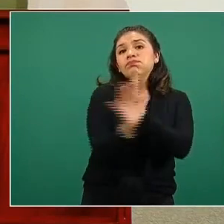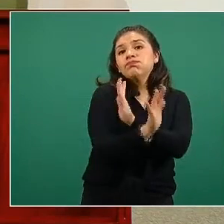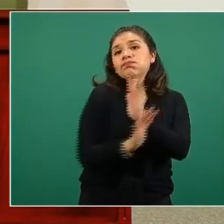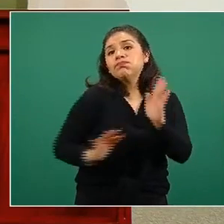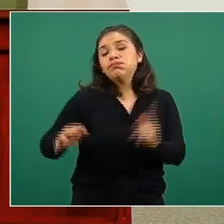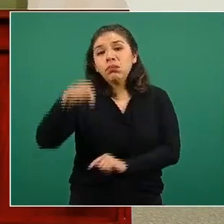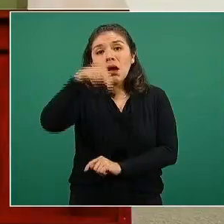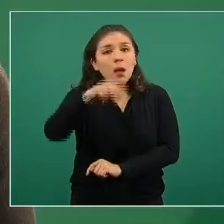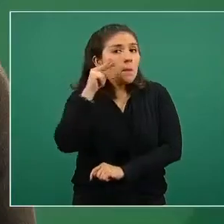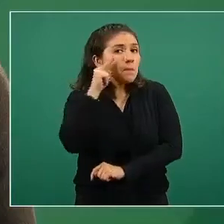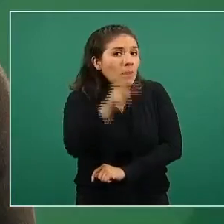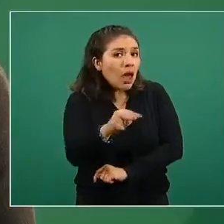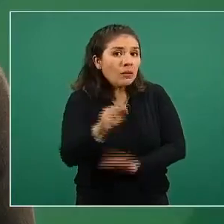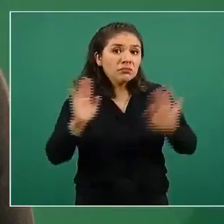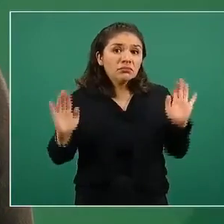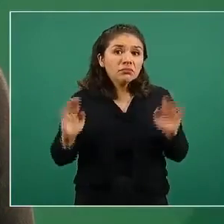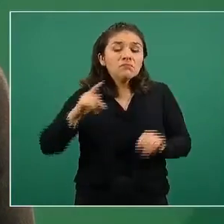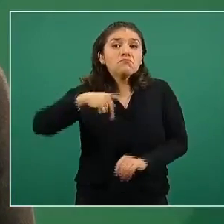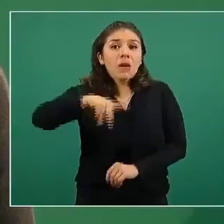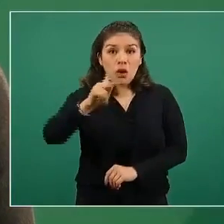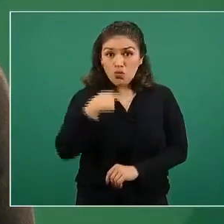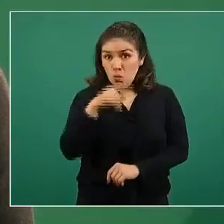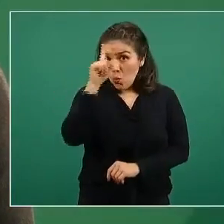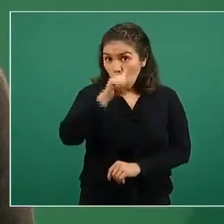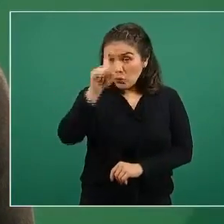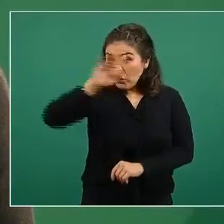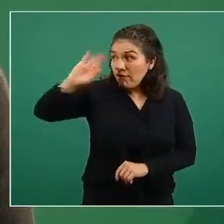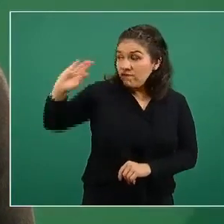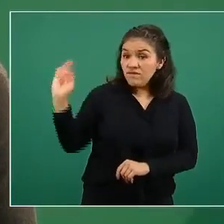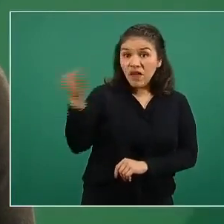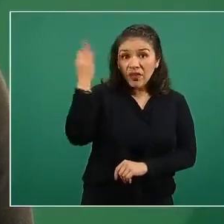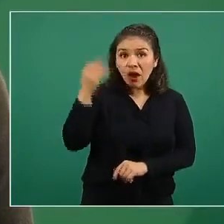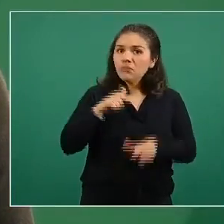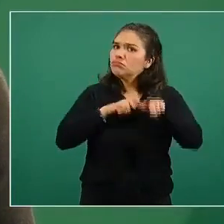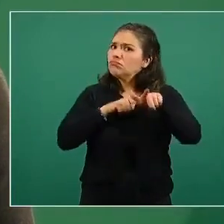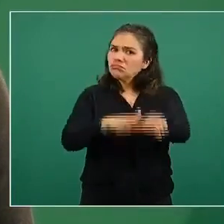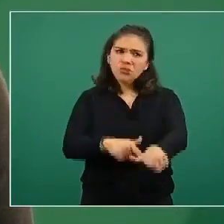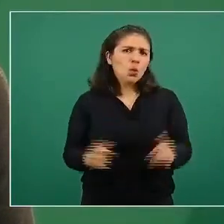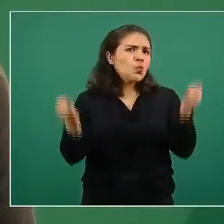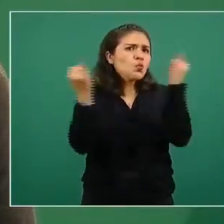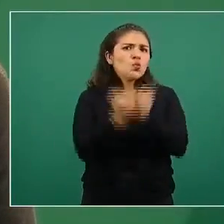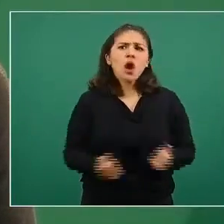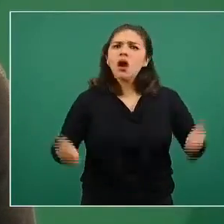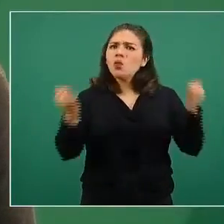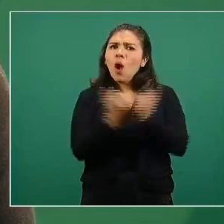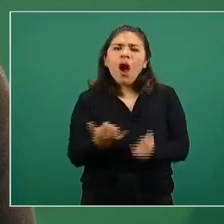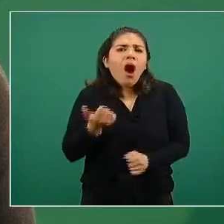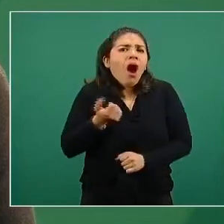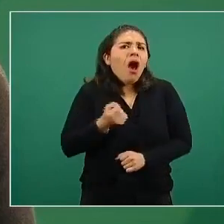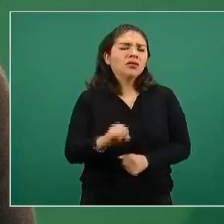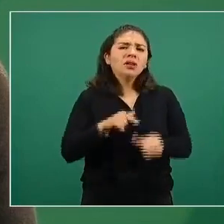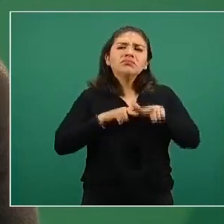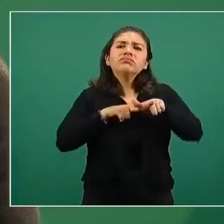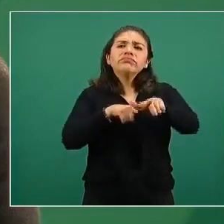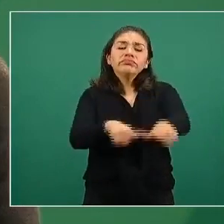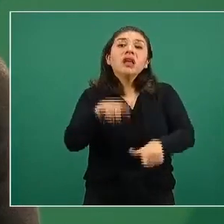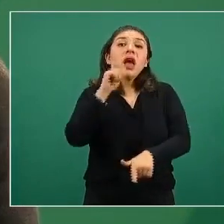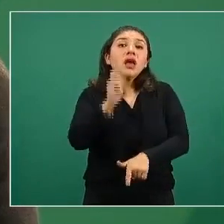están observando, ¿no? Pero la recomendación federal continúa siendo y de alguna manera seguirá siendo la